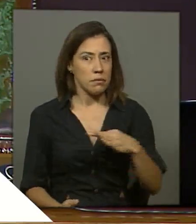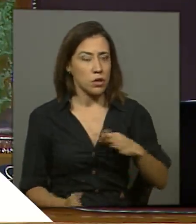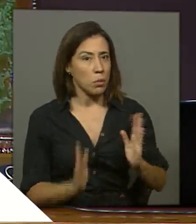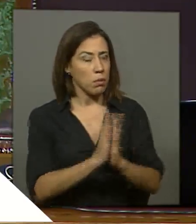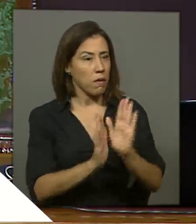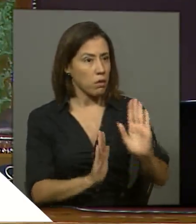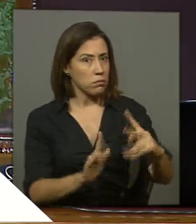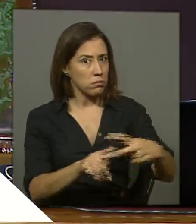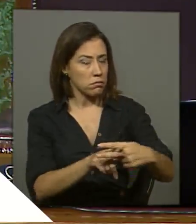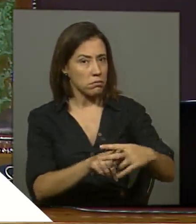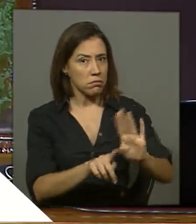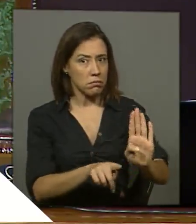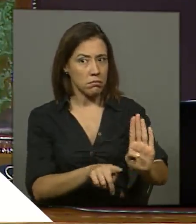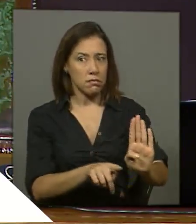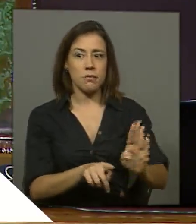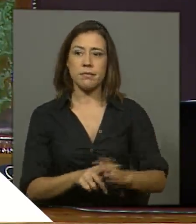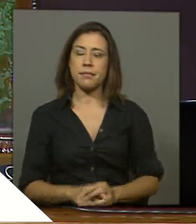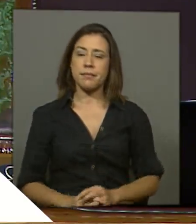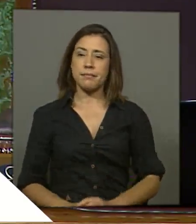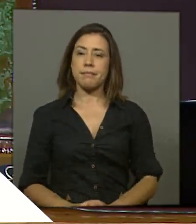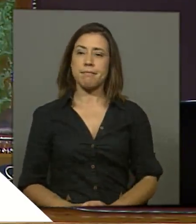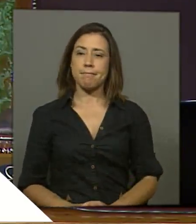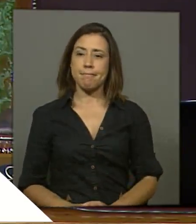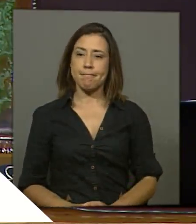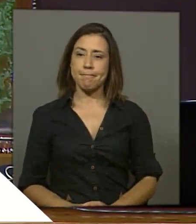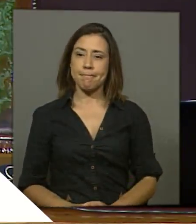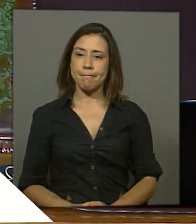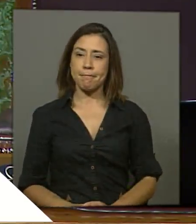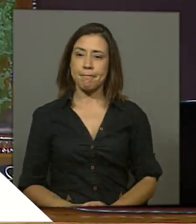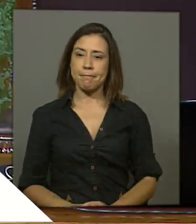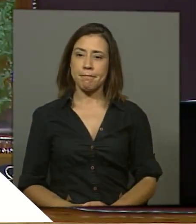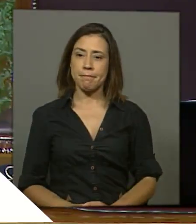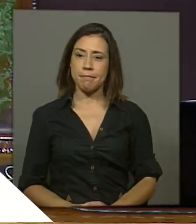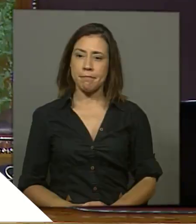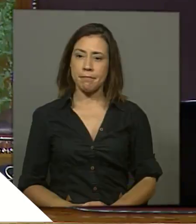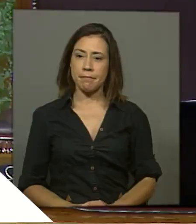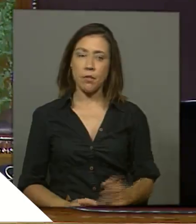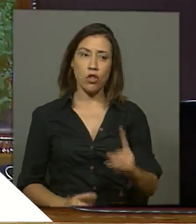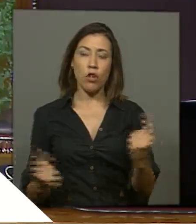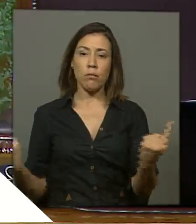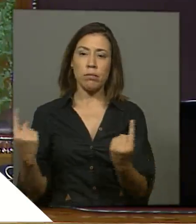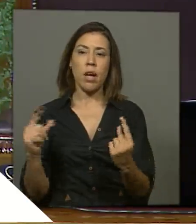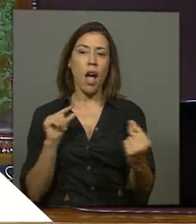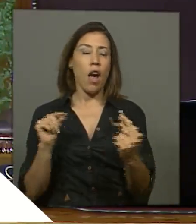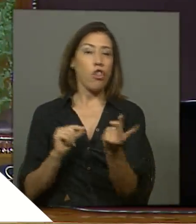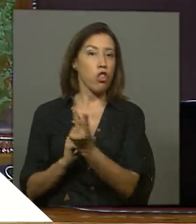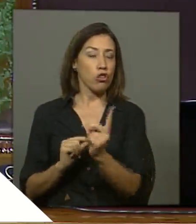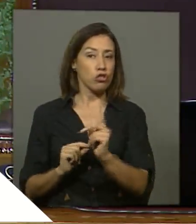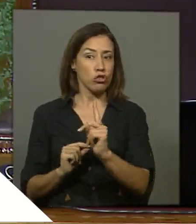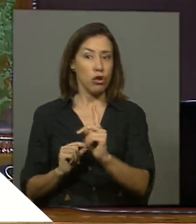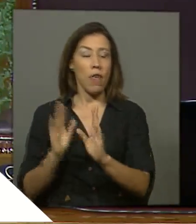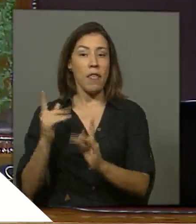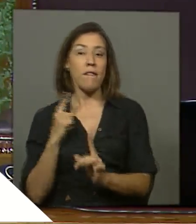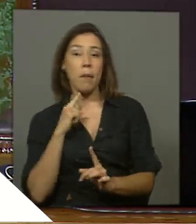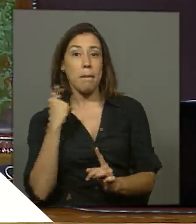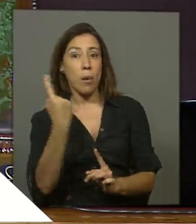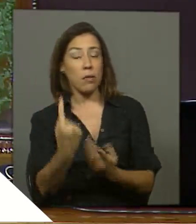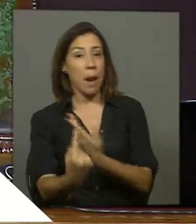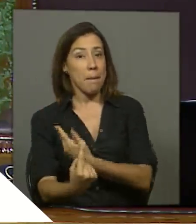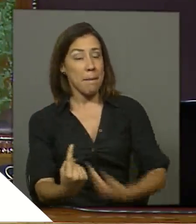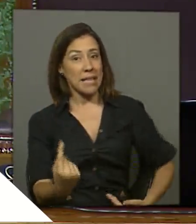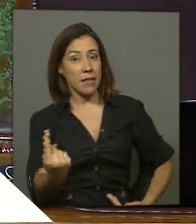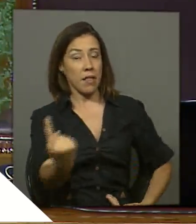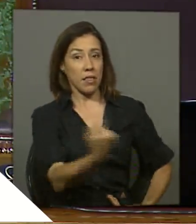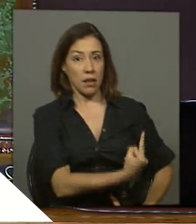pido por favor que ambos no no tomen la iniciativa de esto no es un diálogo entre ustedes se hace a través de la mesa y a través